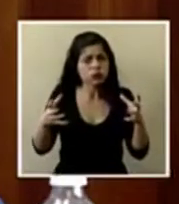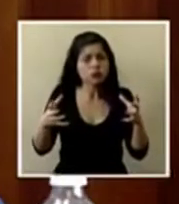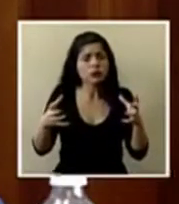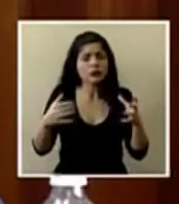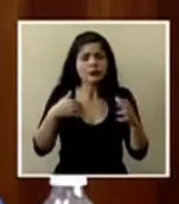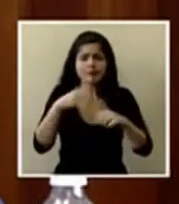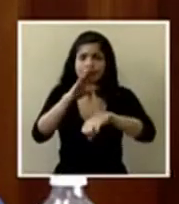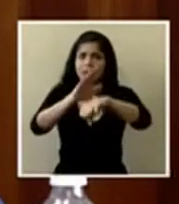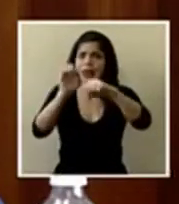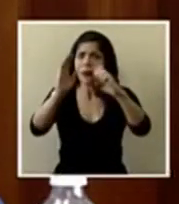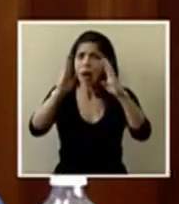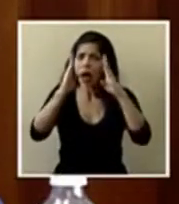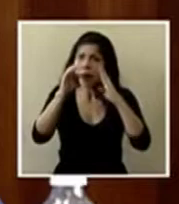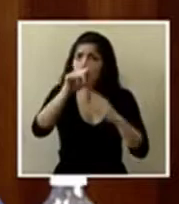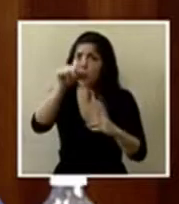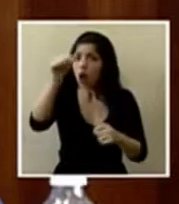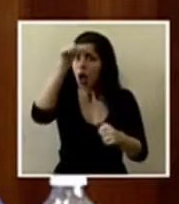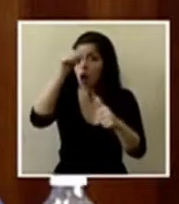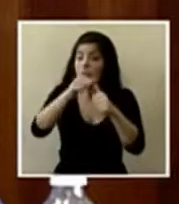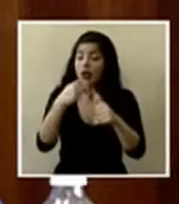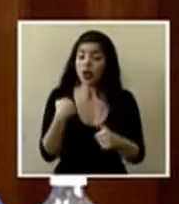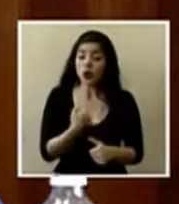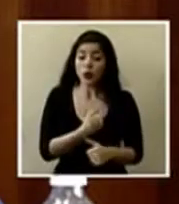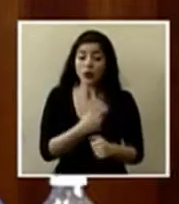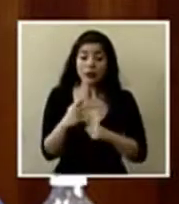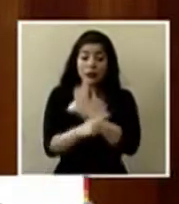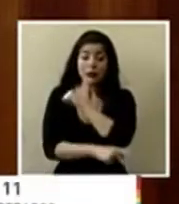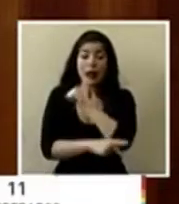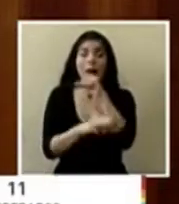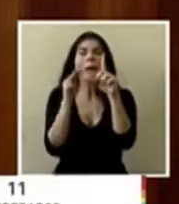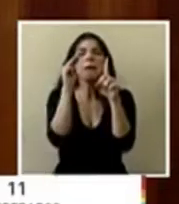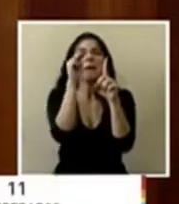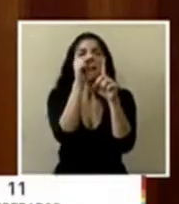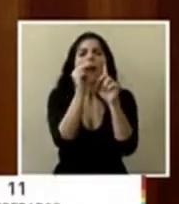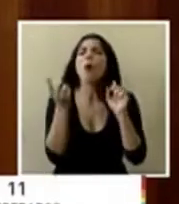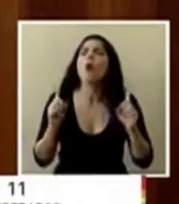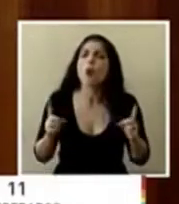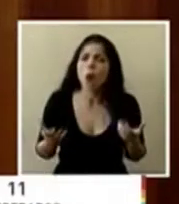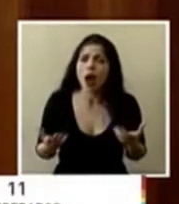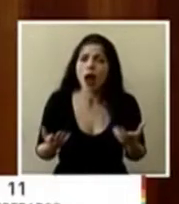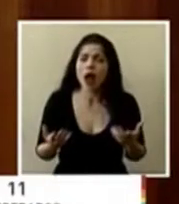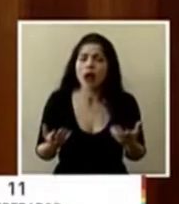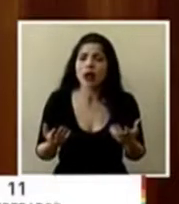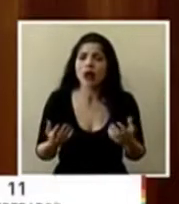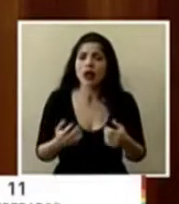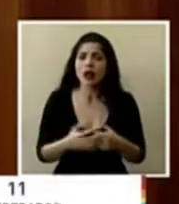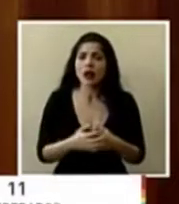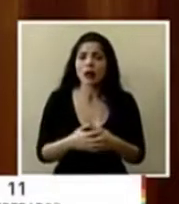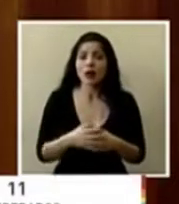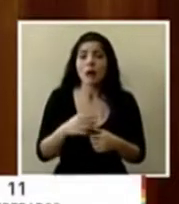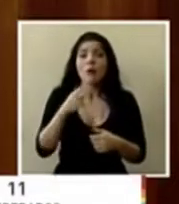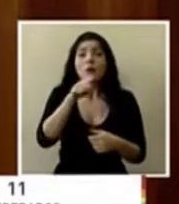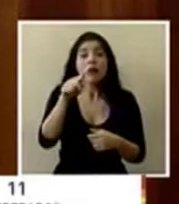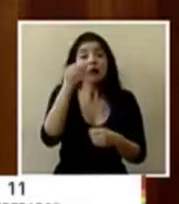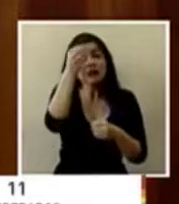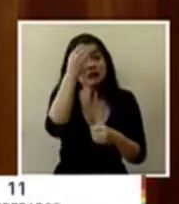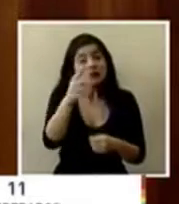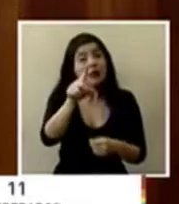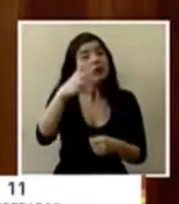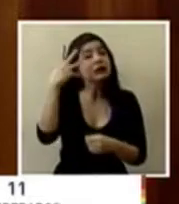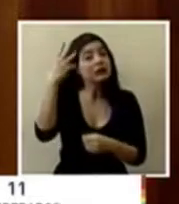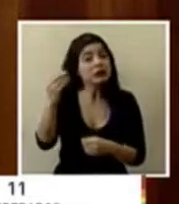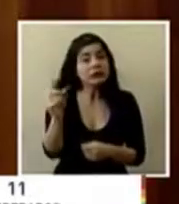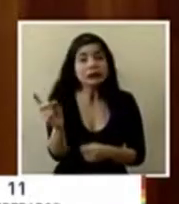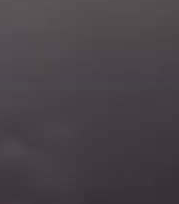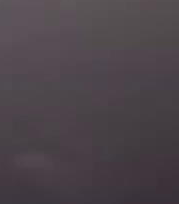Llamó la atención porque recuerden que nuestra meta como país, al momento de no ir a los lugares públicos, de quedarnos en